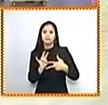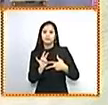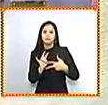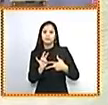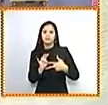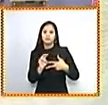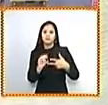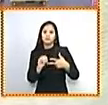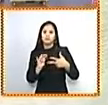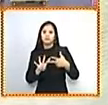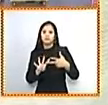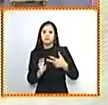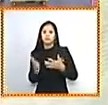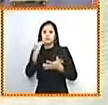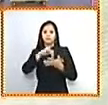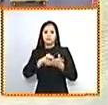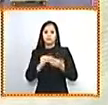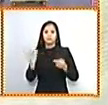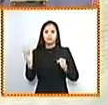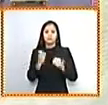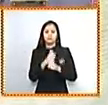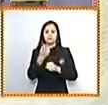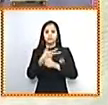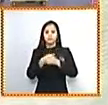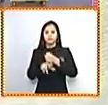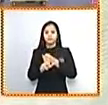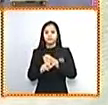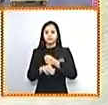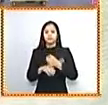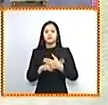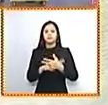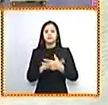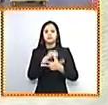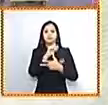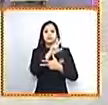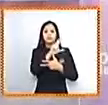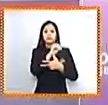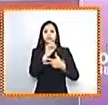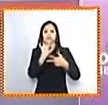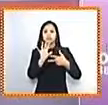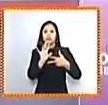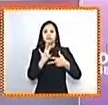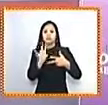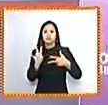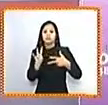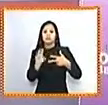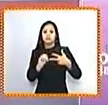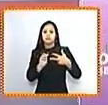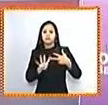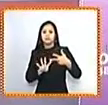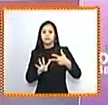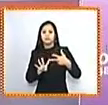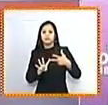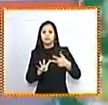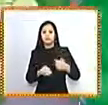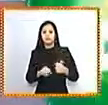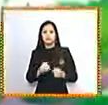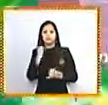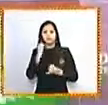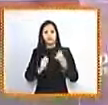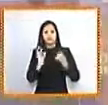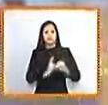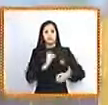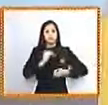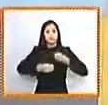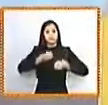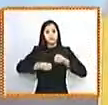es el 04. Reitero los tres números ganadores, 30, 77 y 04. Y vamos a finalizar